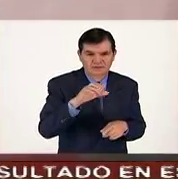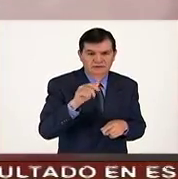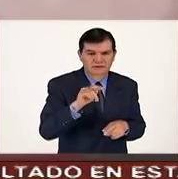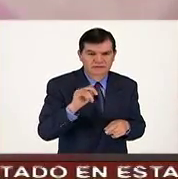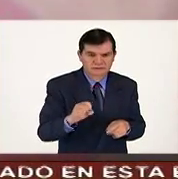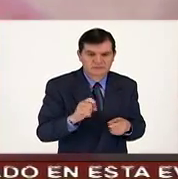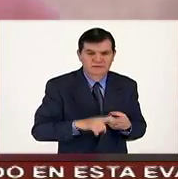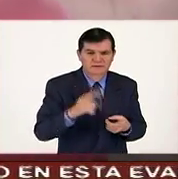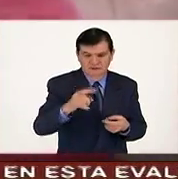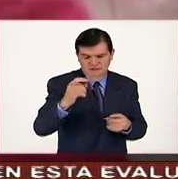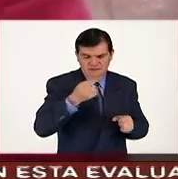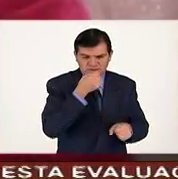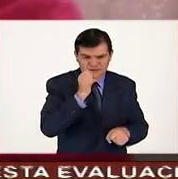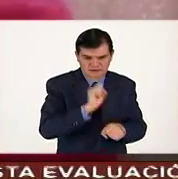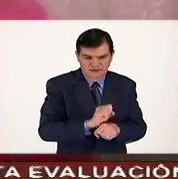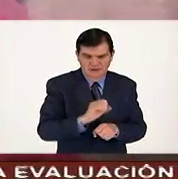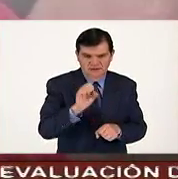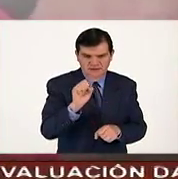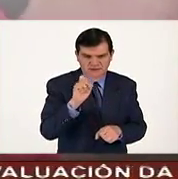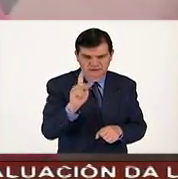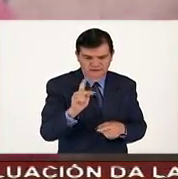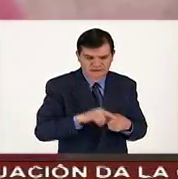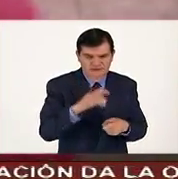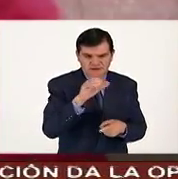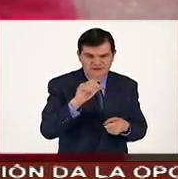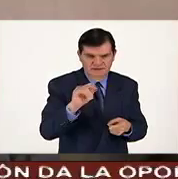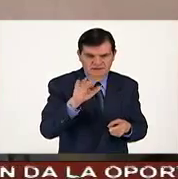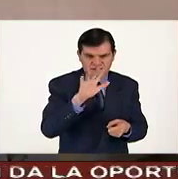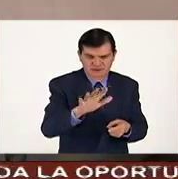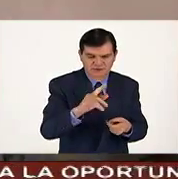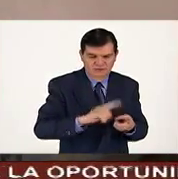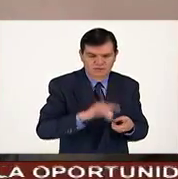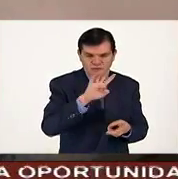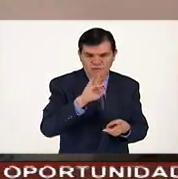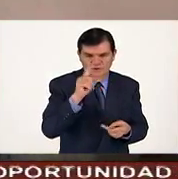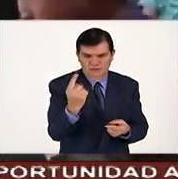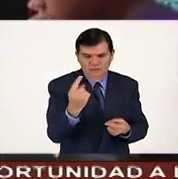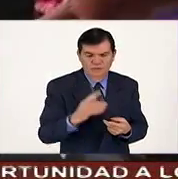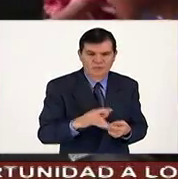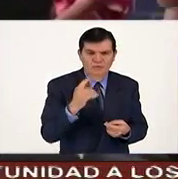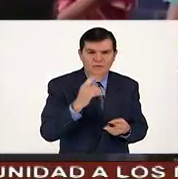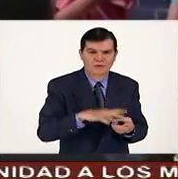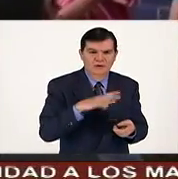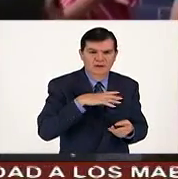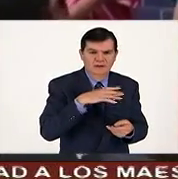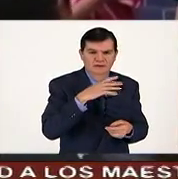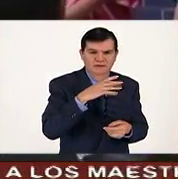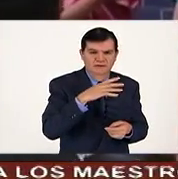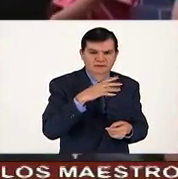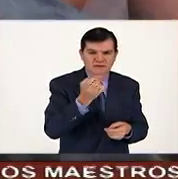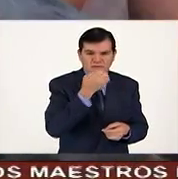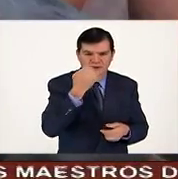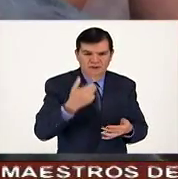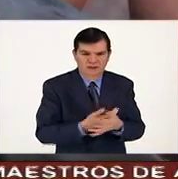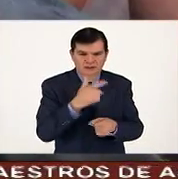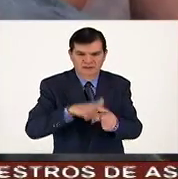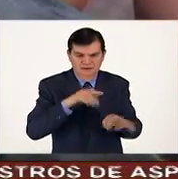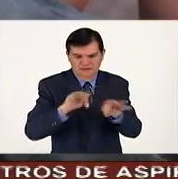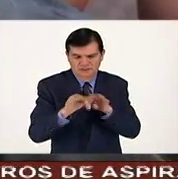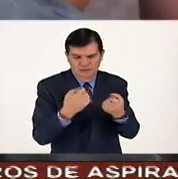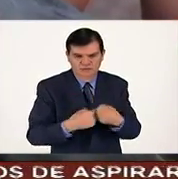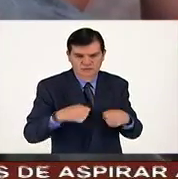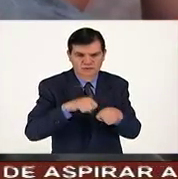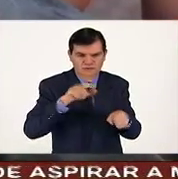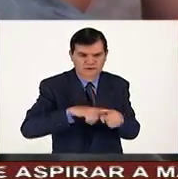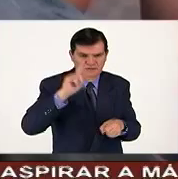ofrece la Secretaría de Educación Pública, sí. En el CETIS 5, en el 51, y la Escuela Nacional de Trabajo Social, que es